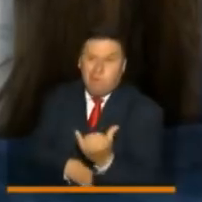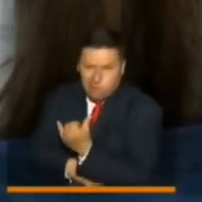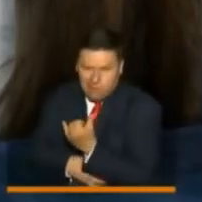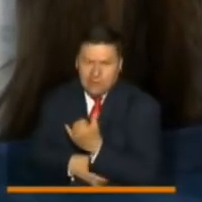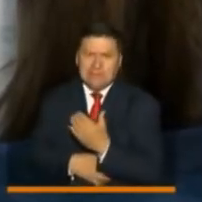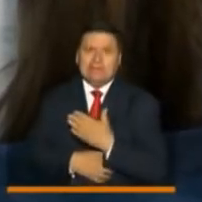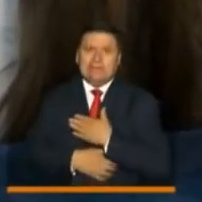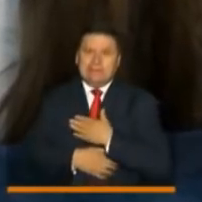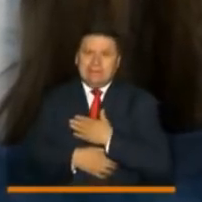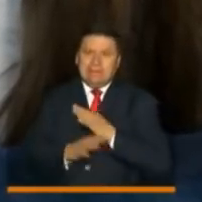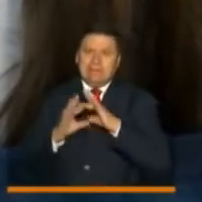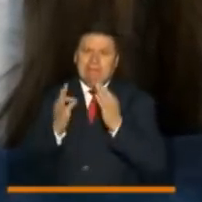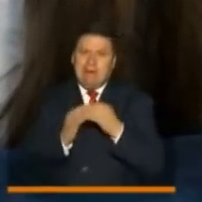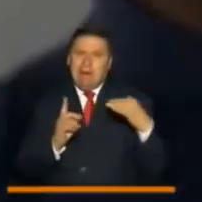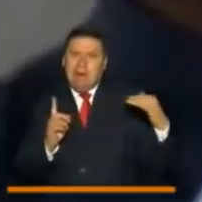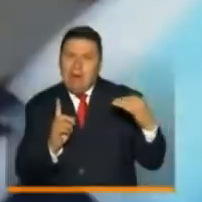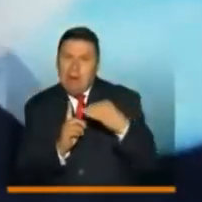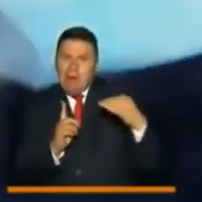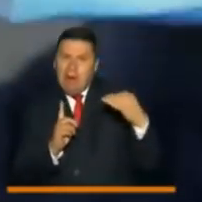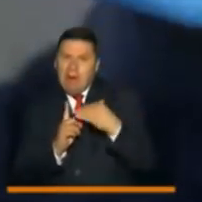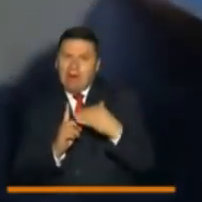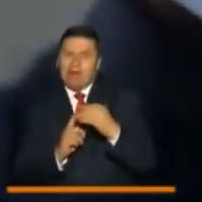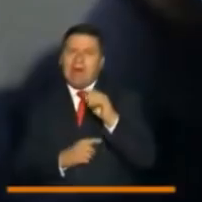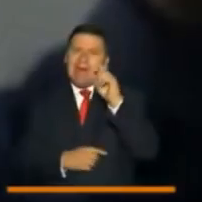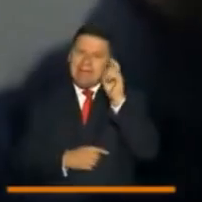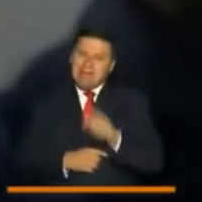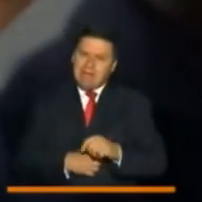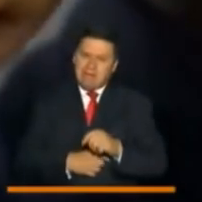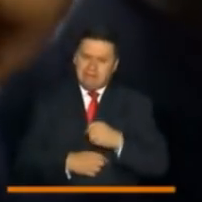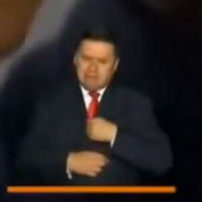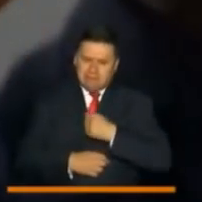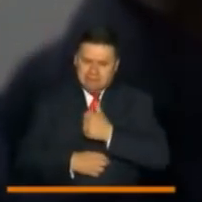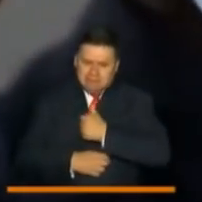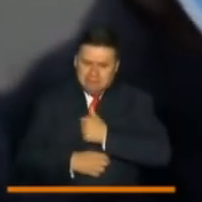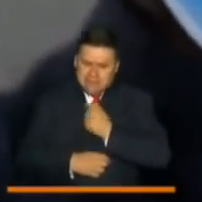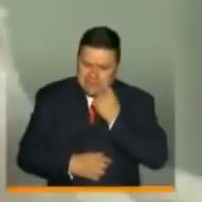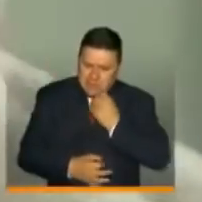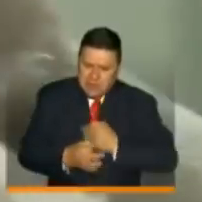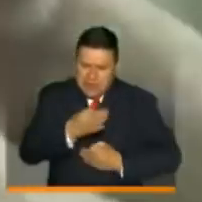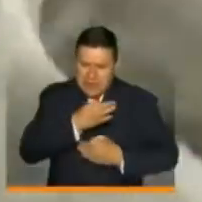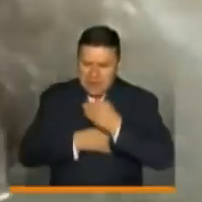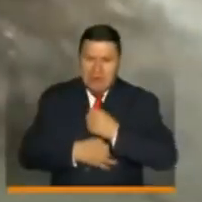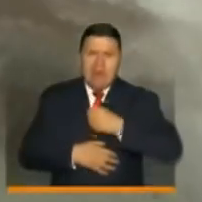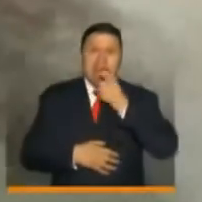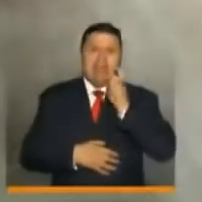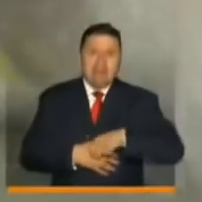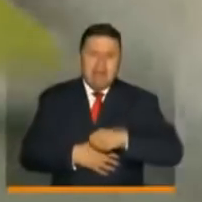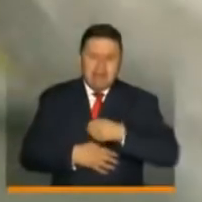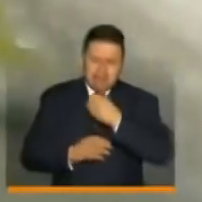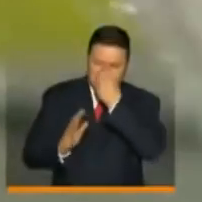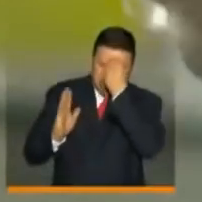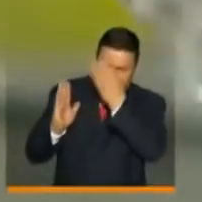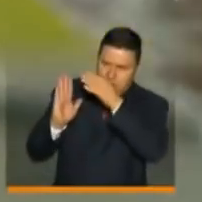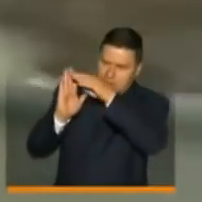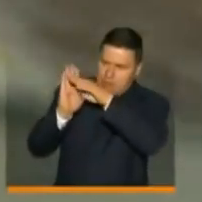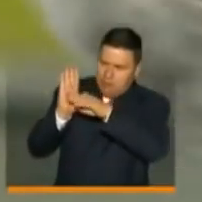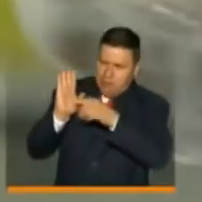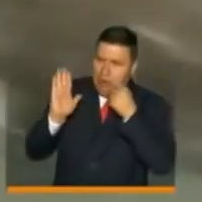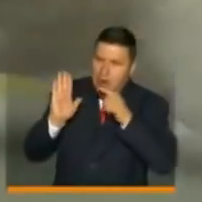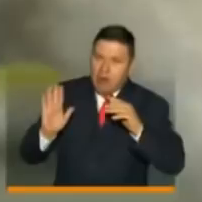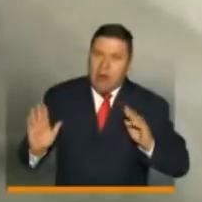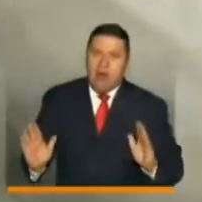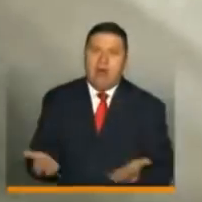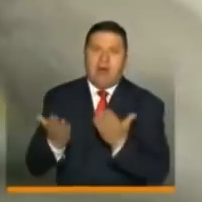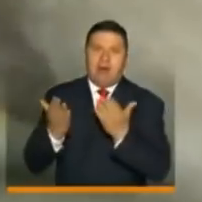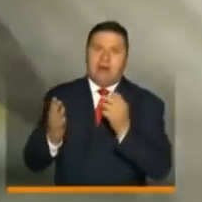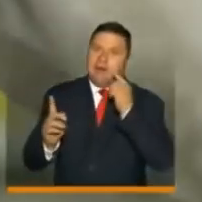para nuestras familias. Mantener la autoprotección y seguir cumpliendo con protocolos ayuda a